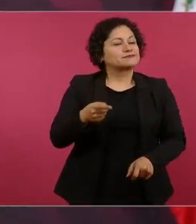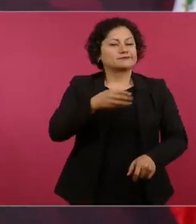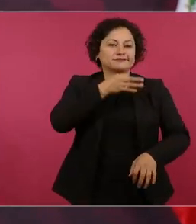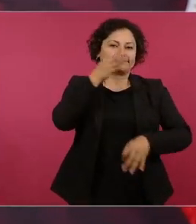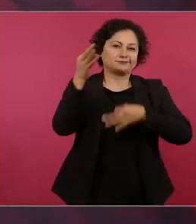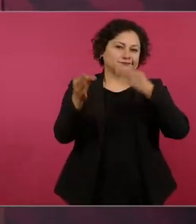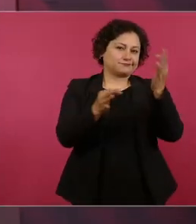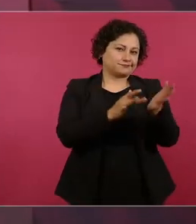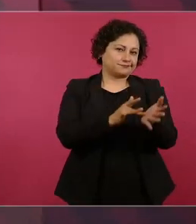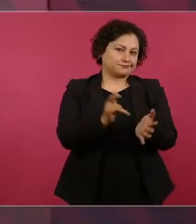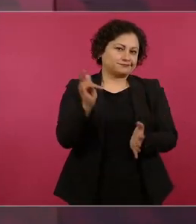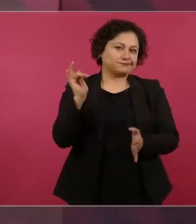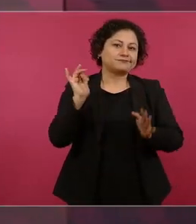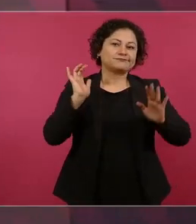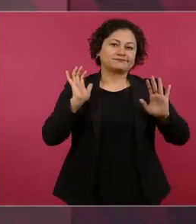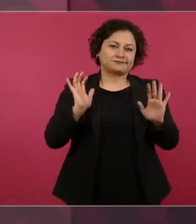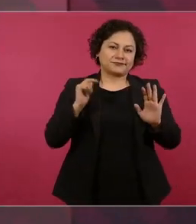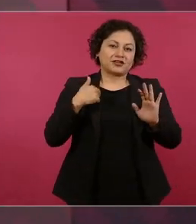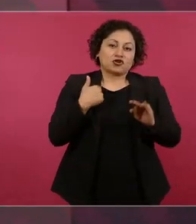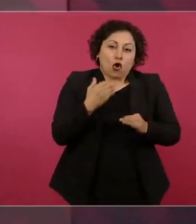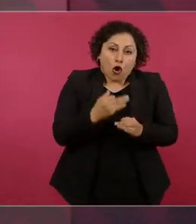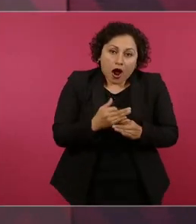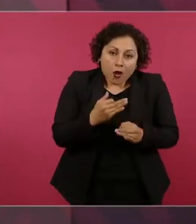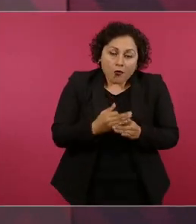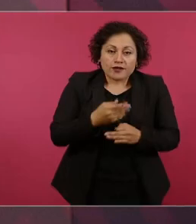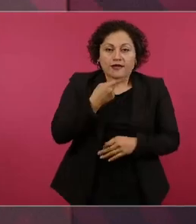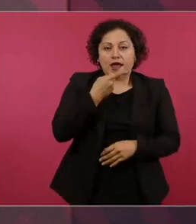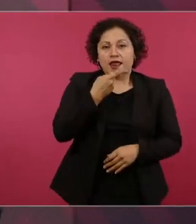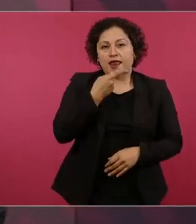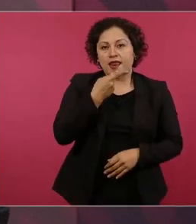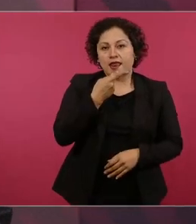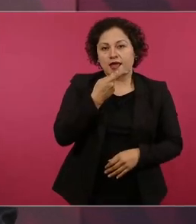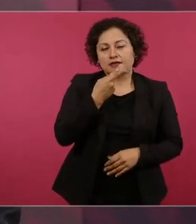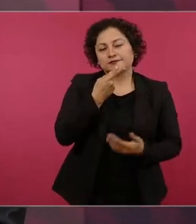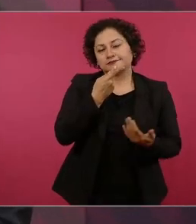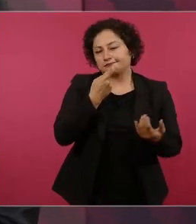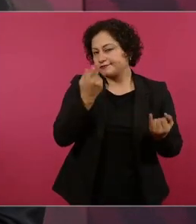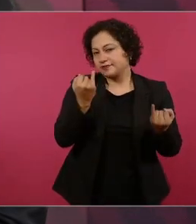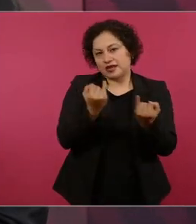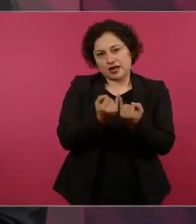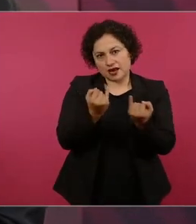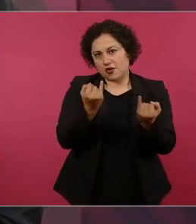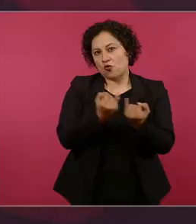este contribuyendo el amarillismo